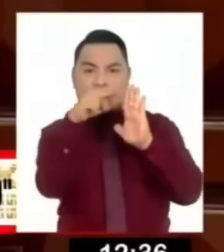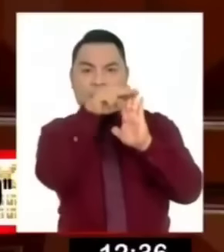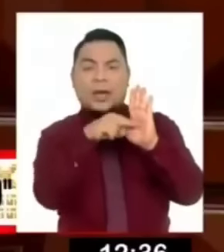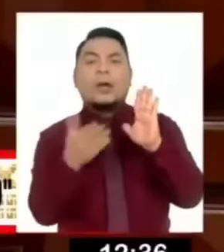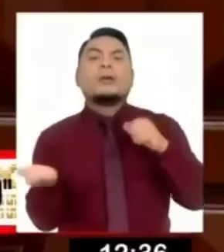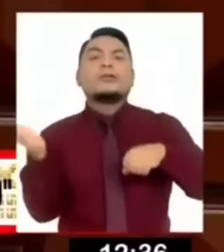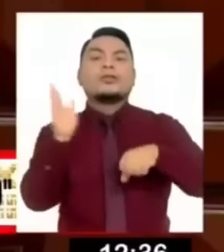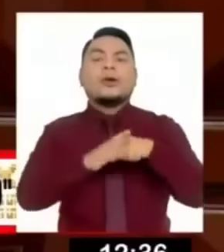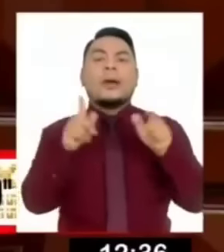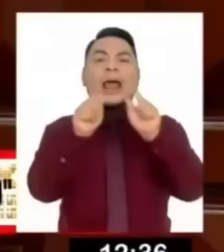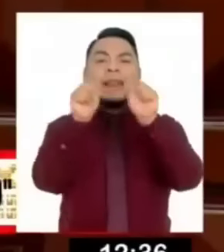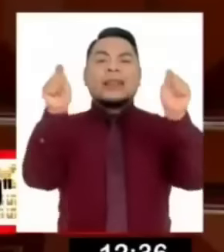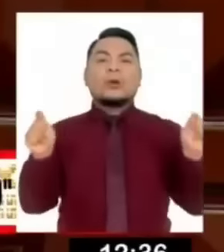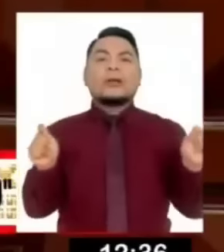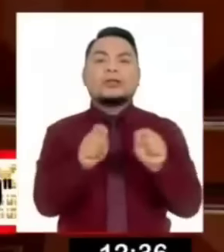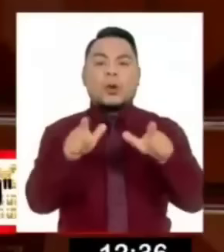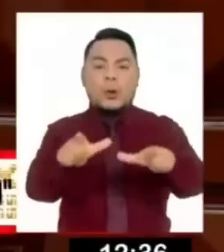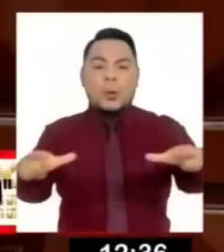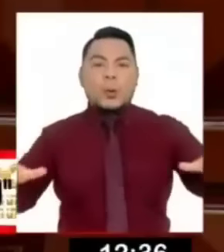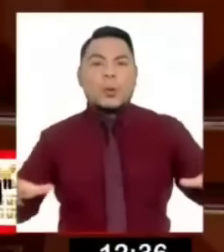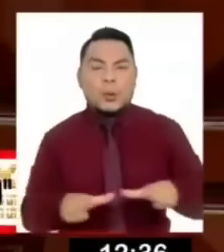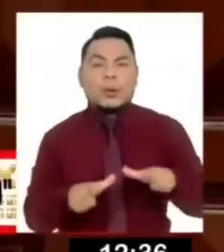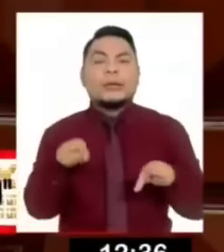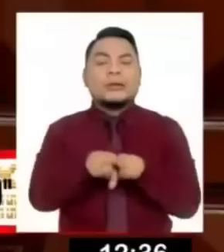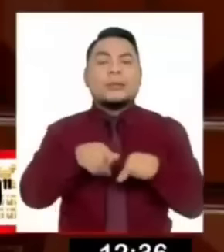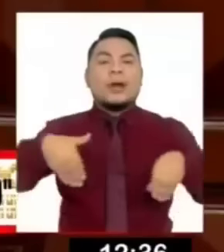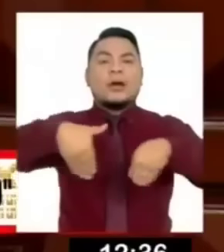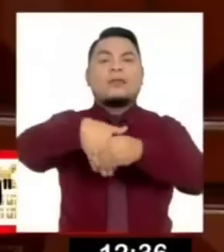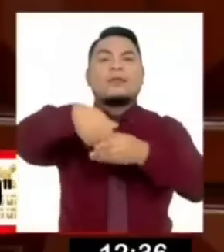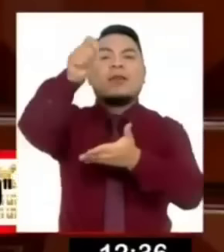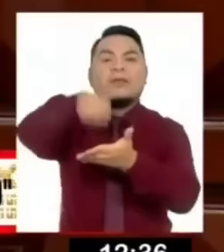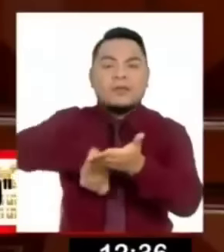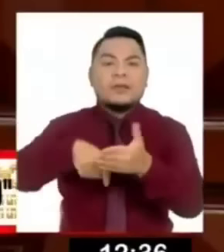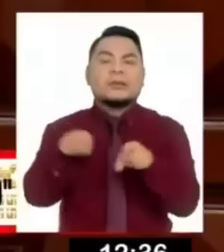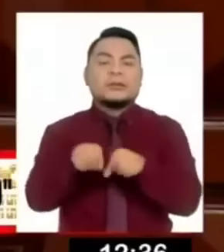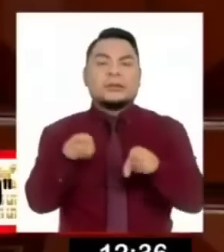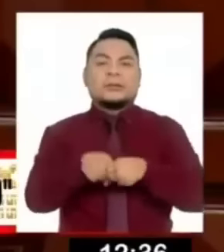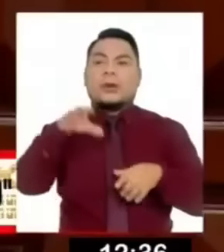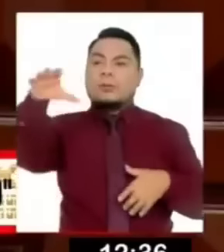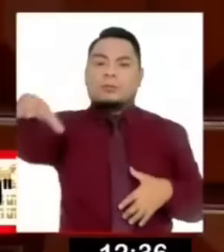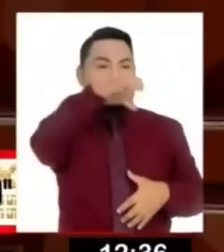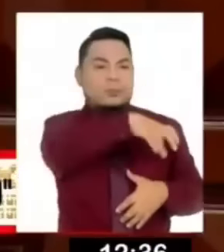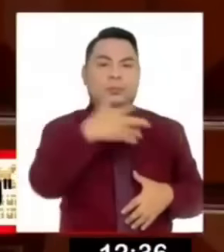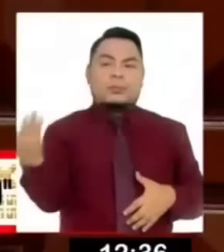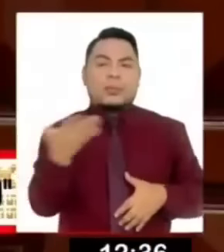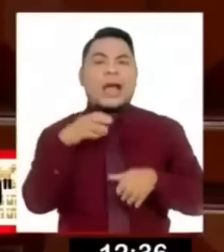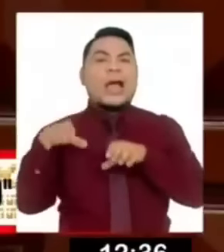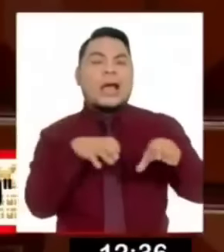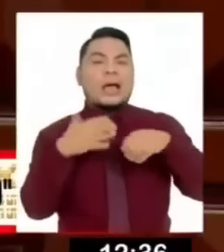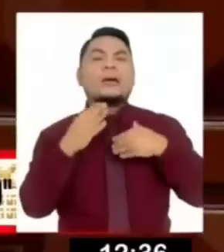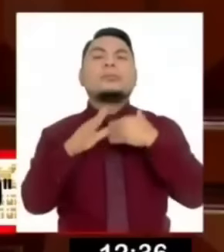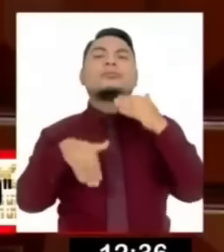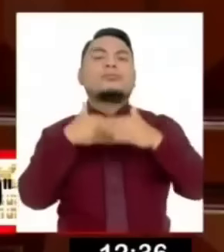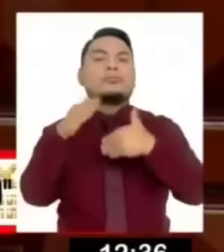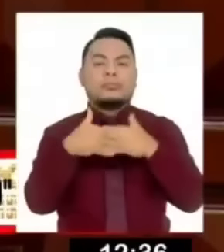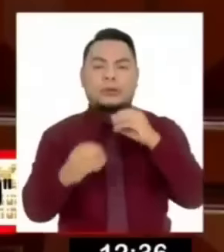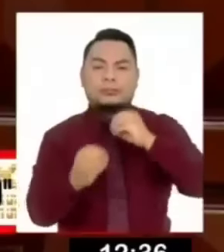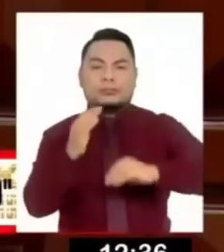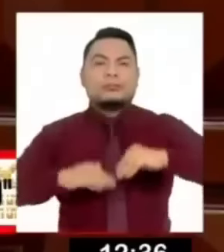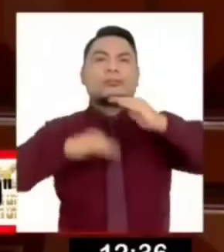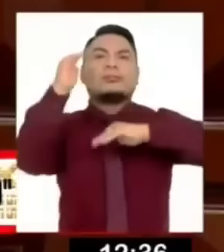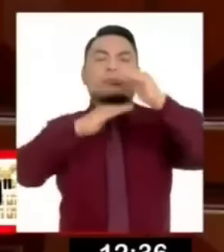sobre titulación de predios y se firmarán convenios interinstitucionales para realizar el levantamiento